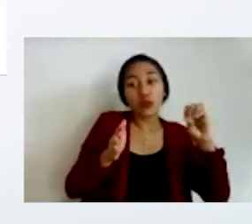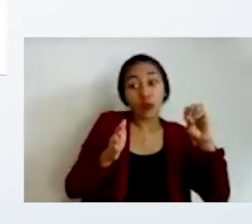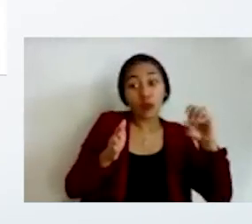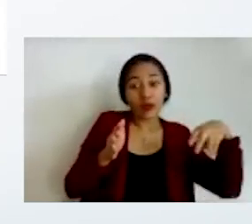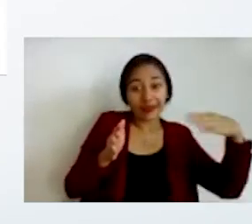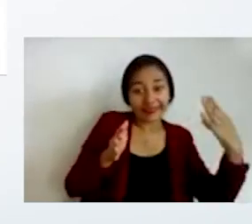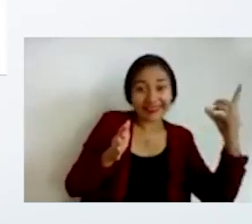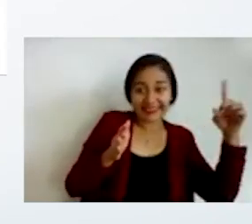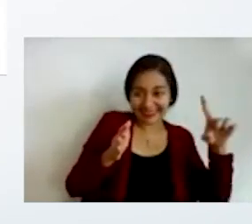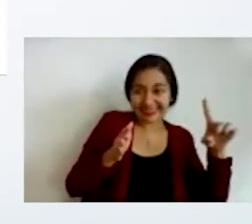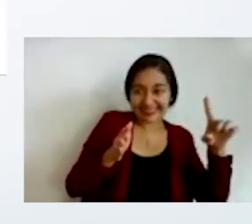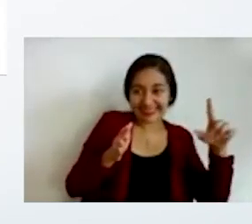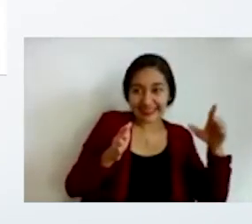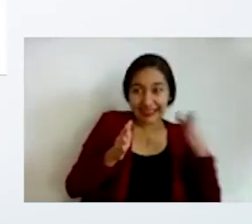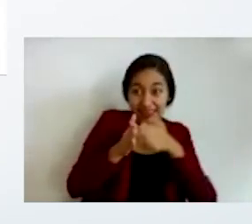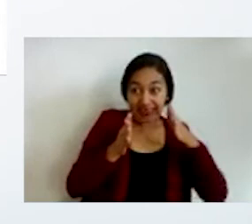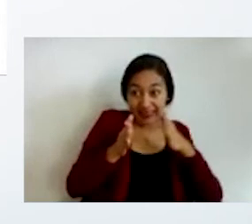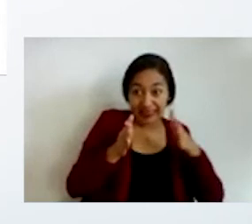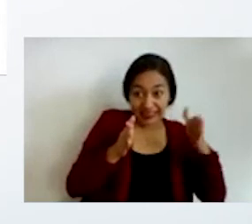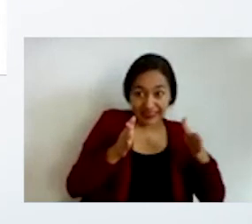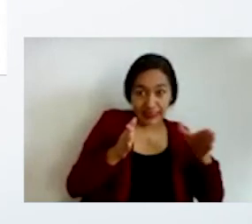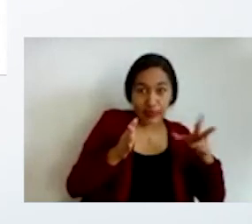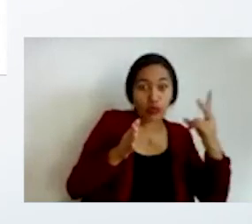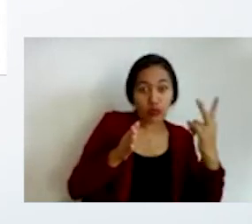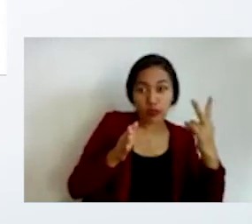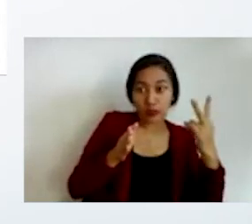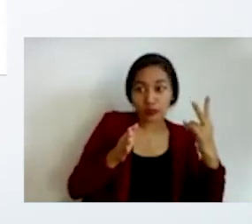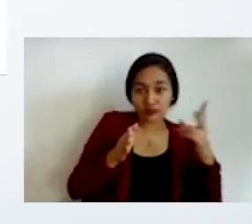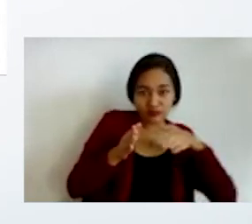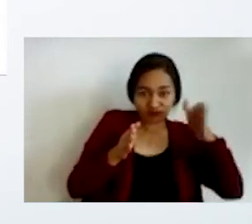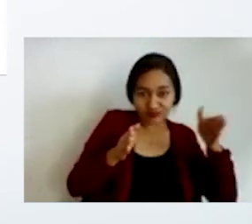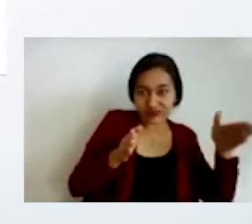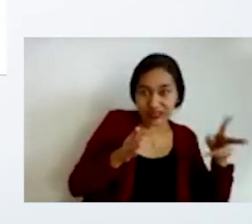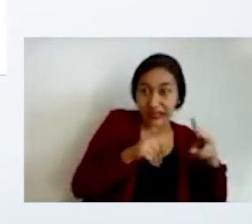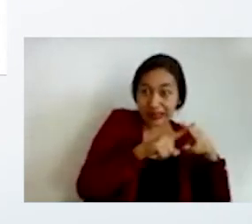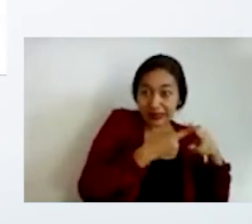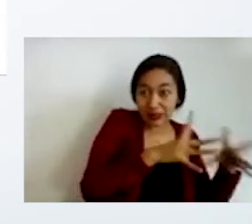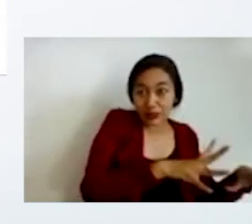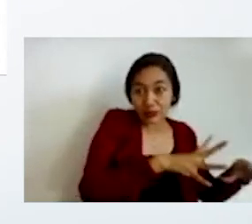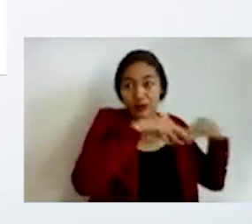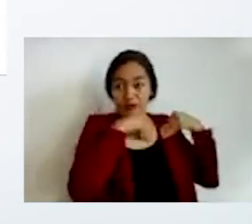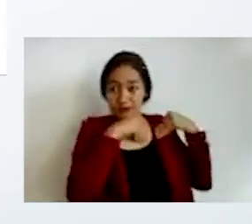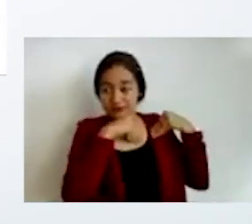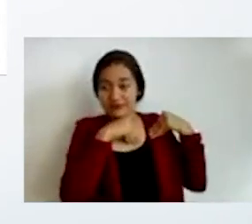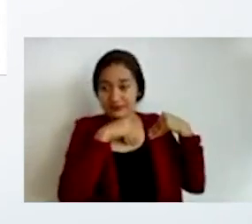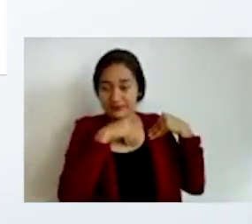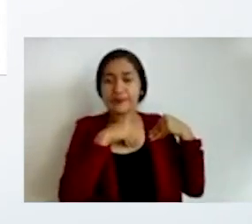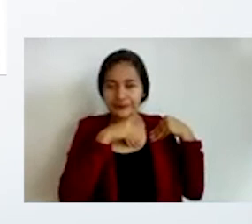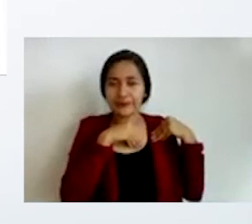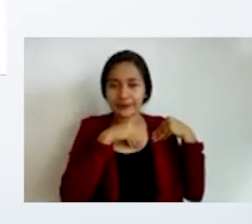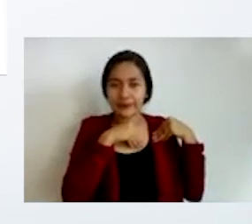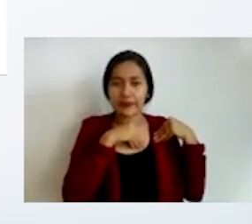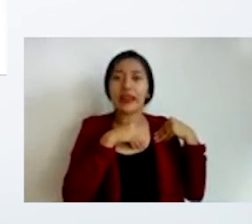a 14 días. Y luego vemos esta barra gris, digo azul, debería de llegar hasta donde